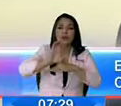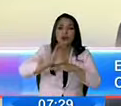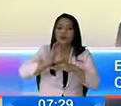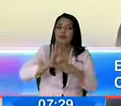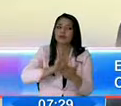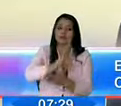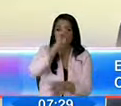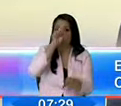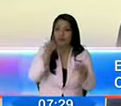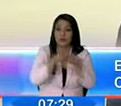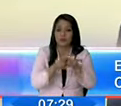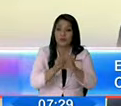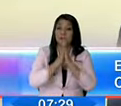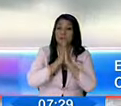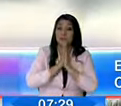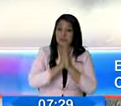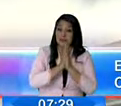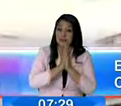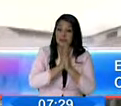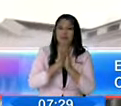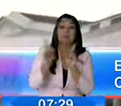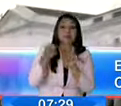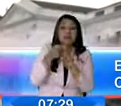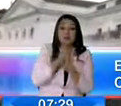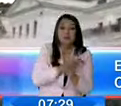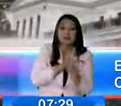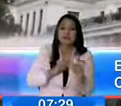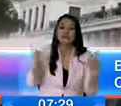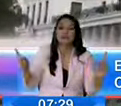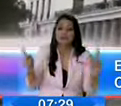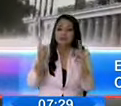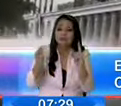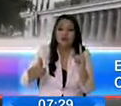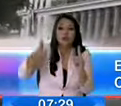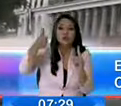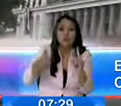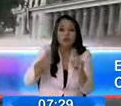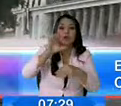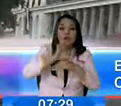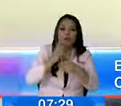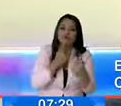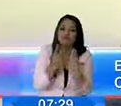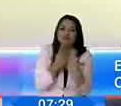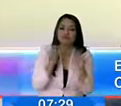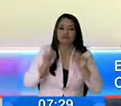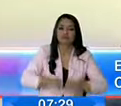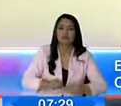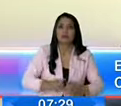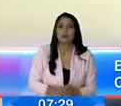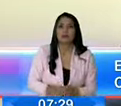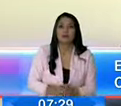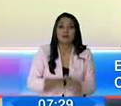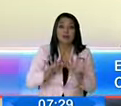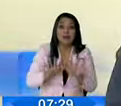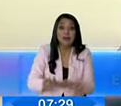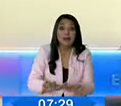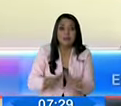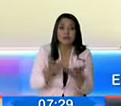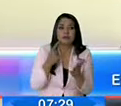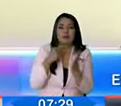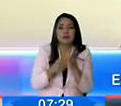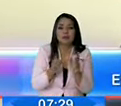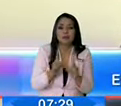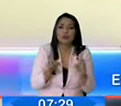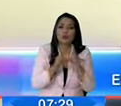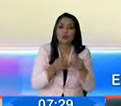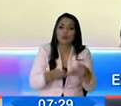de solicitar primero se establezca un diálogo personal con las autoridades ecuatorianas. Que de esa forma podremos haber proveído de